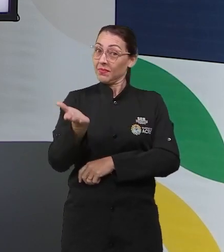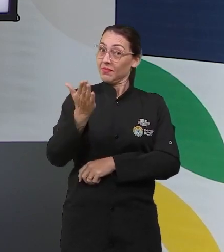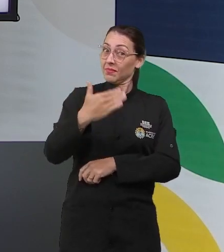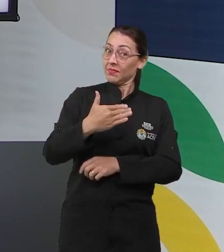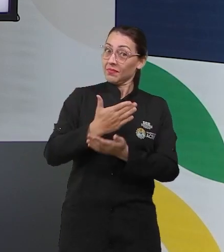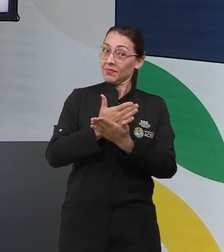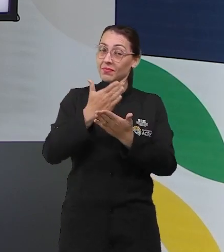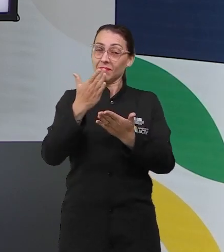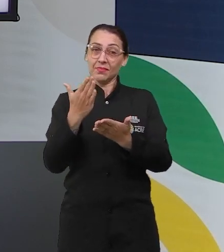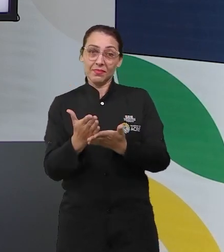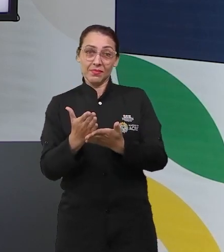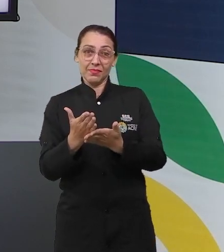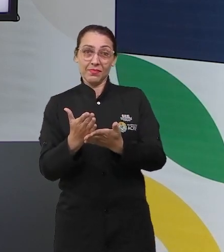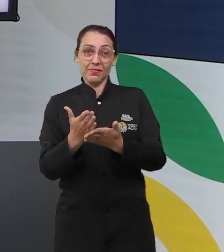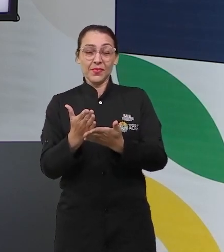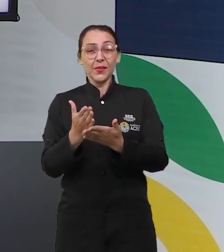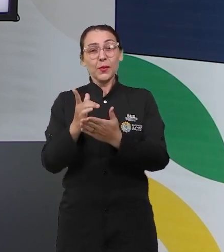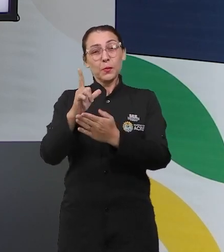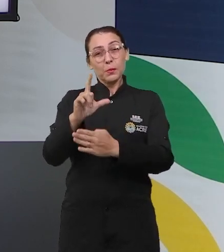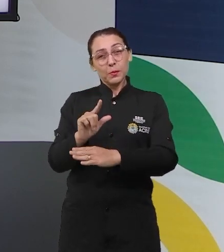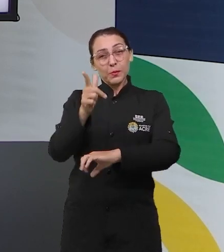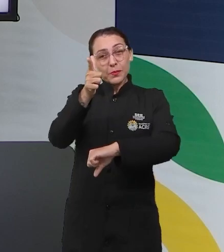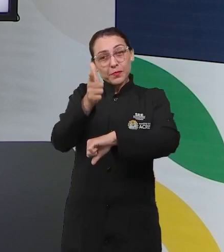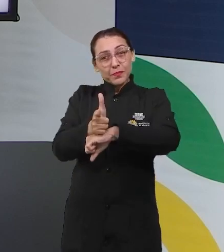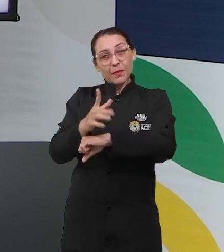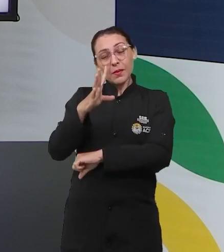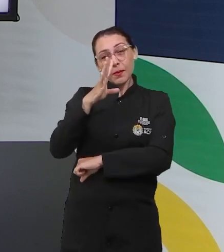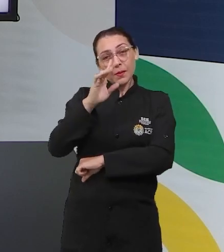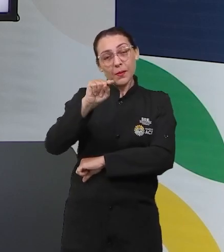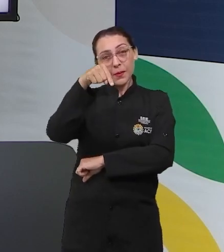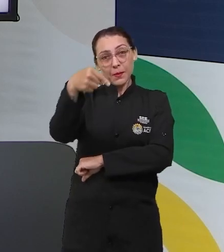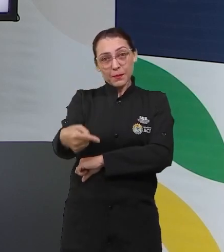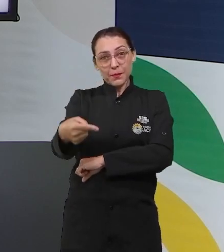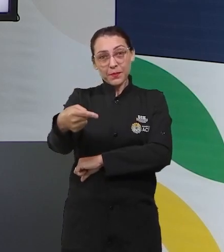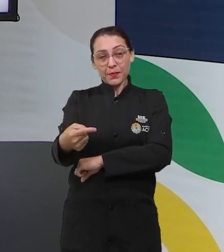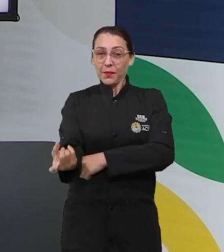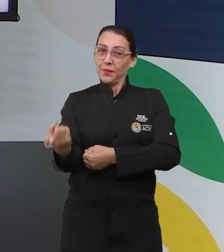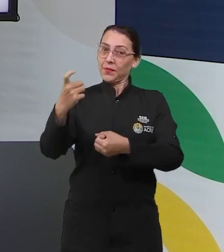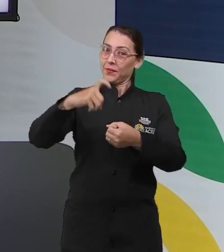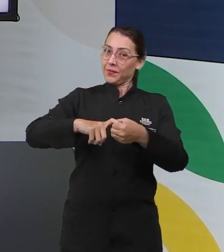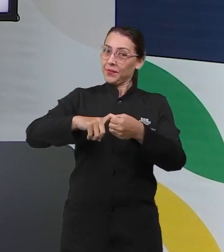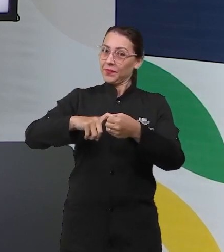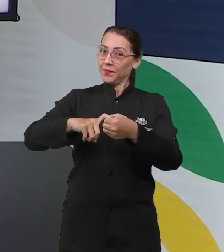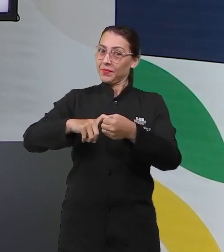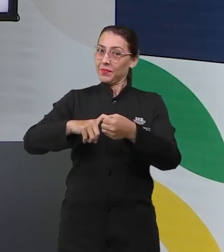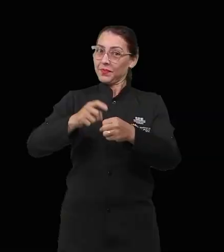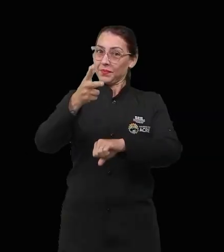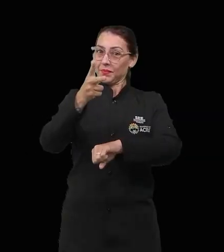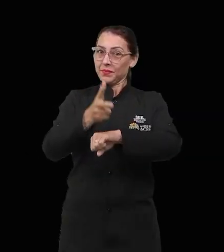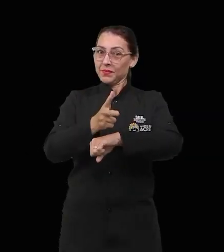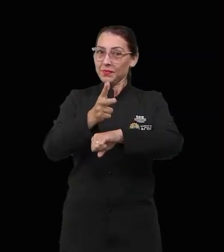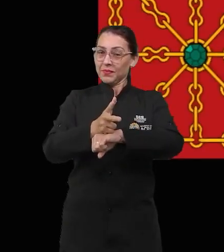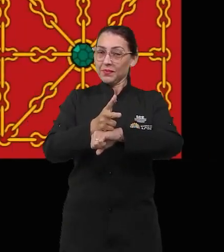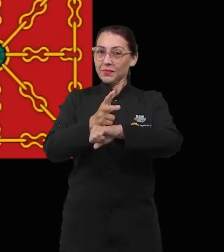vamos começar aí por um pequeno vídeo, vamos assistir, depois nós voltamos. Vamos lá, vídeo na tela.